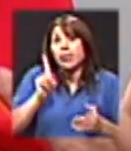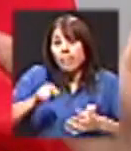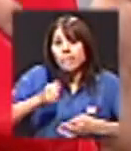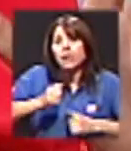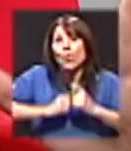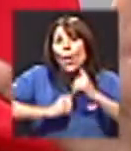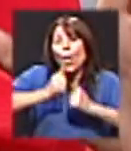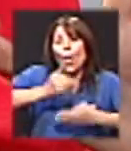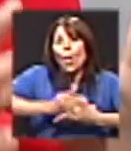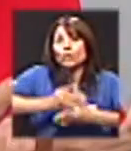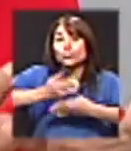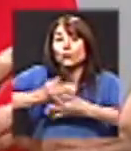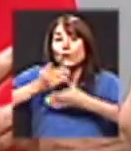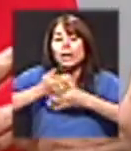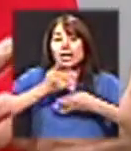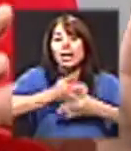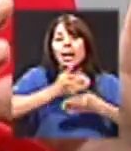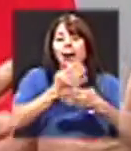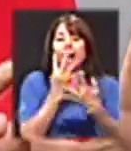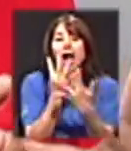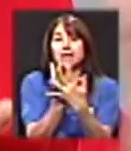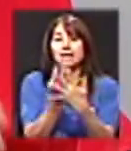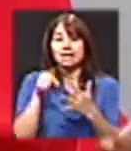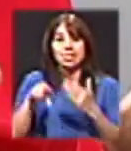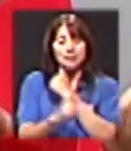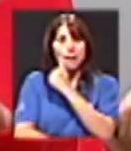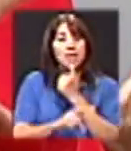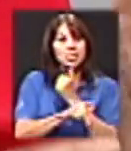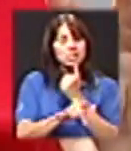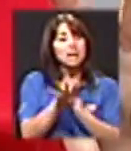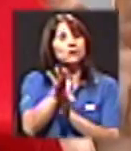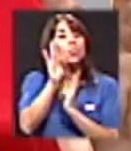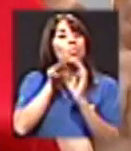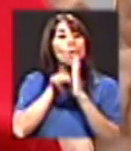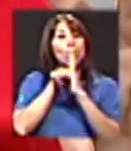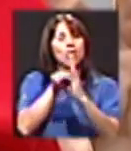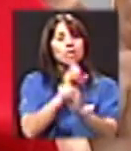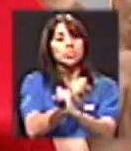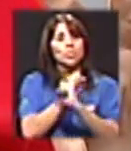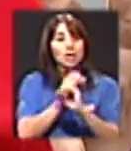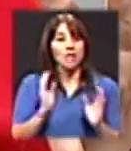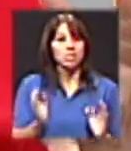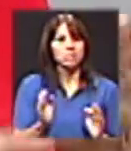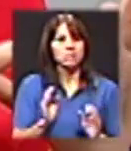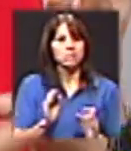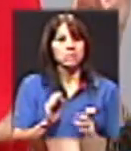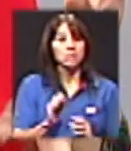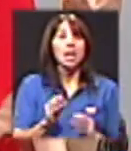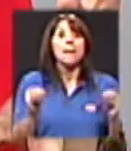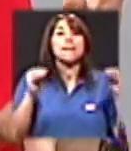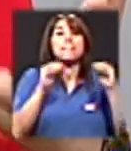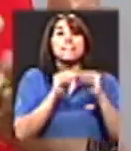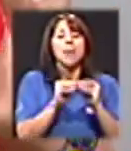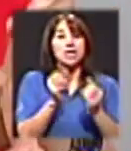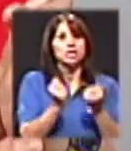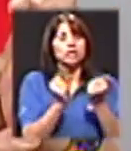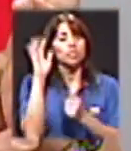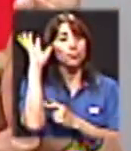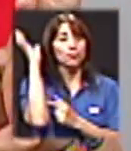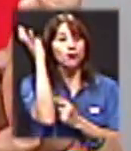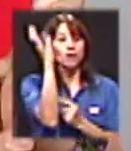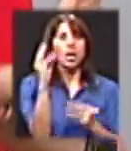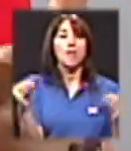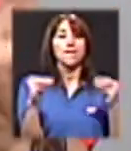Este país escogió un modelo de seguridad, escogió más patrullas, más policías,